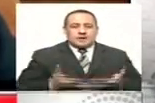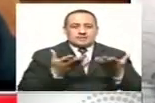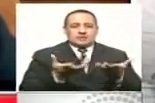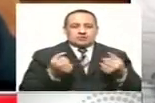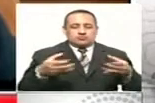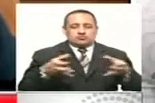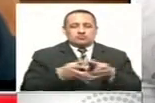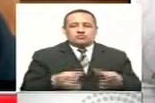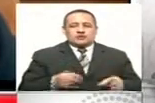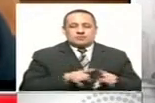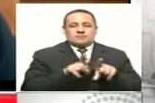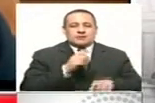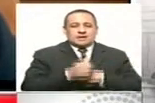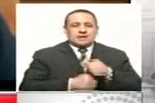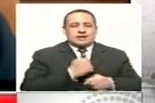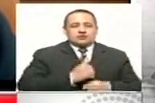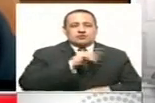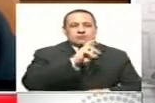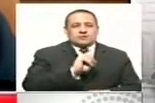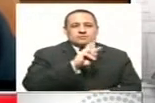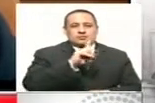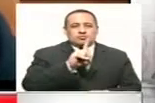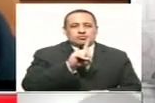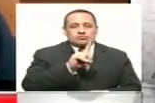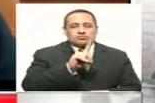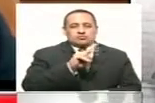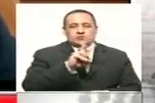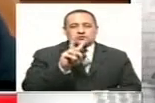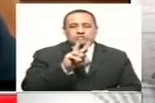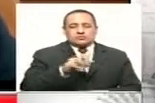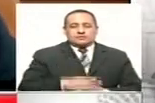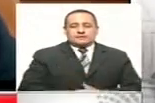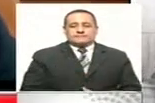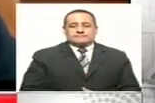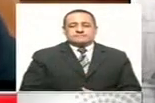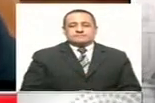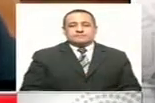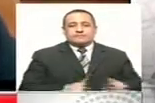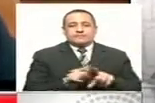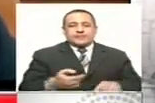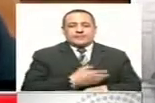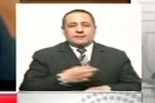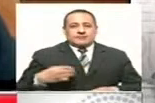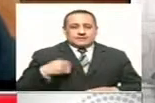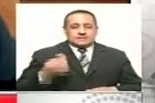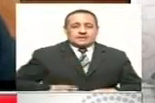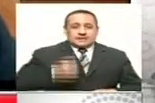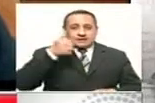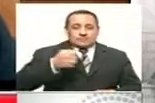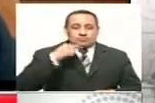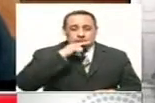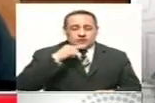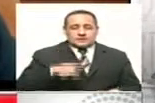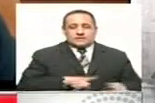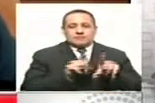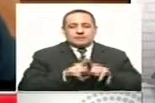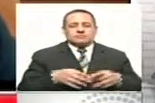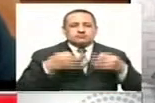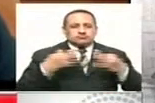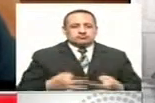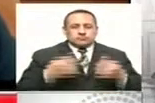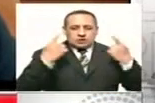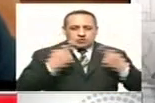su sector para el año fiscal 2022. El presidente del Consejo de Ministros señaló que está conforme